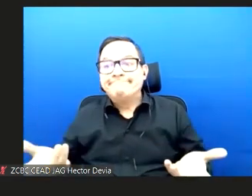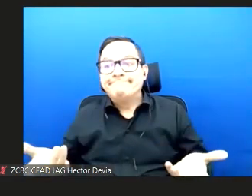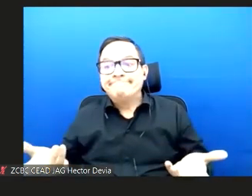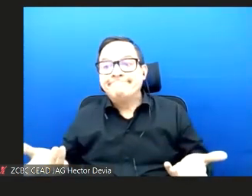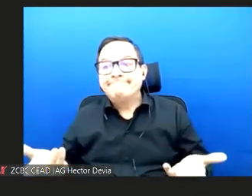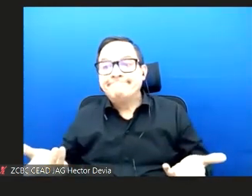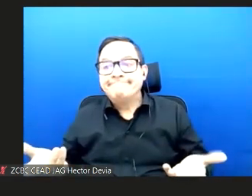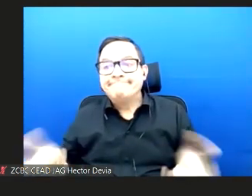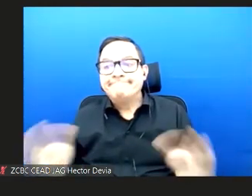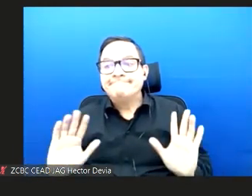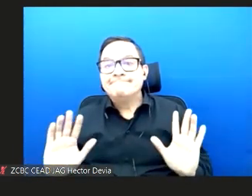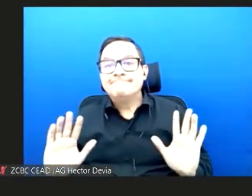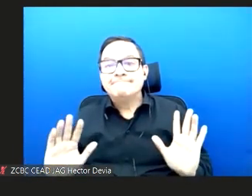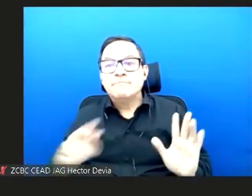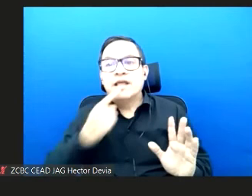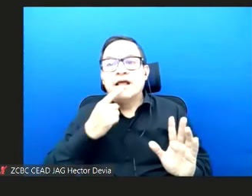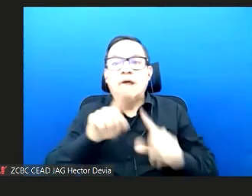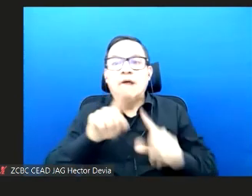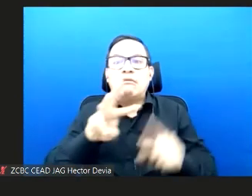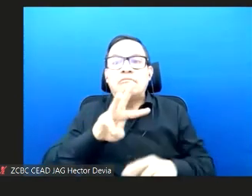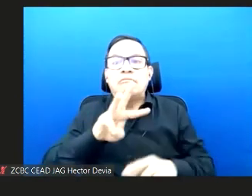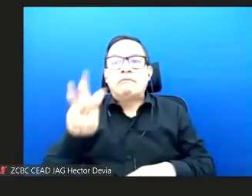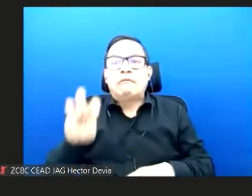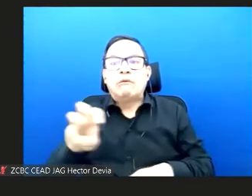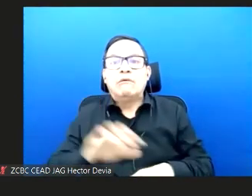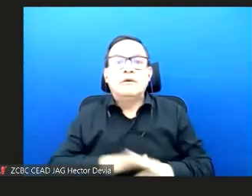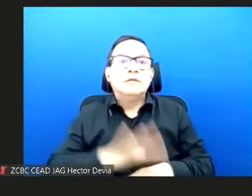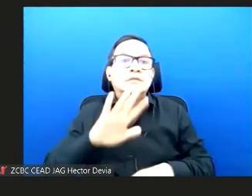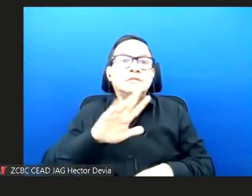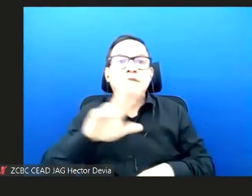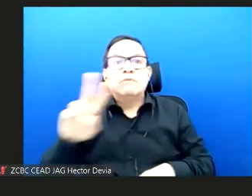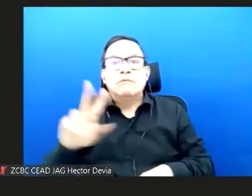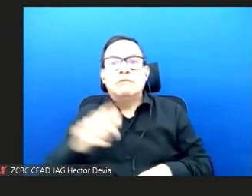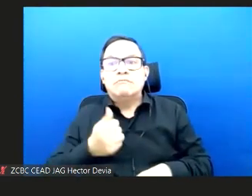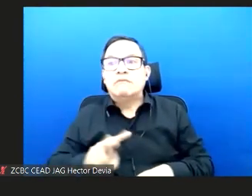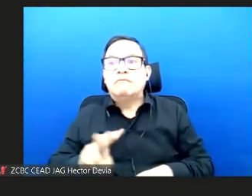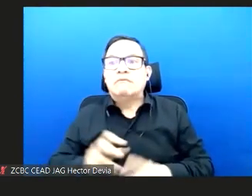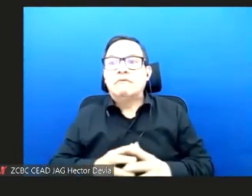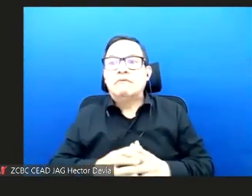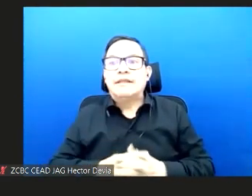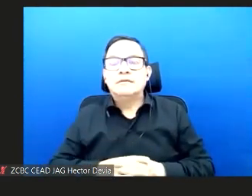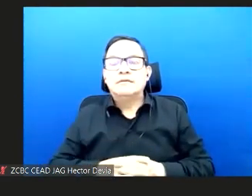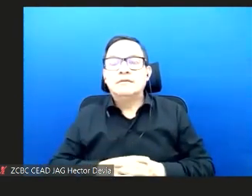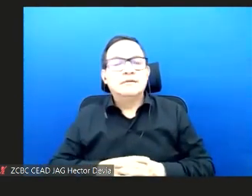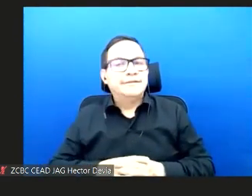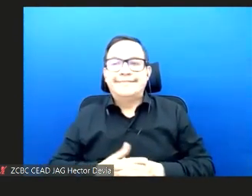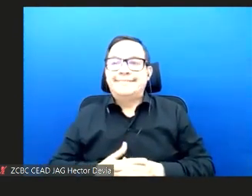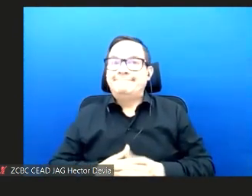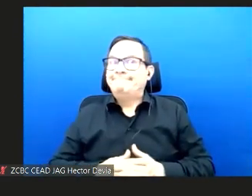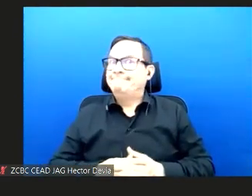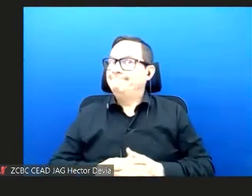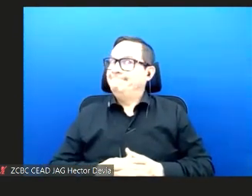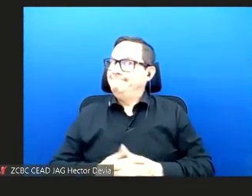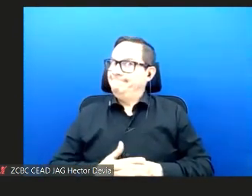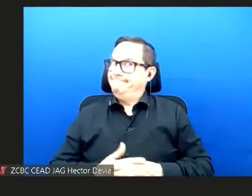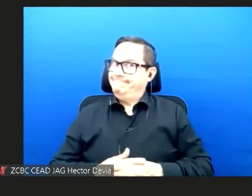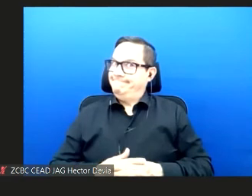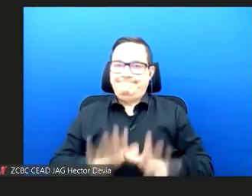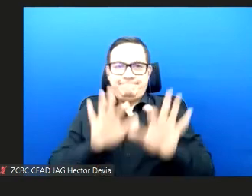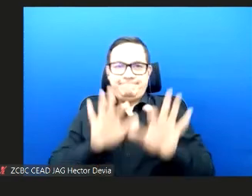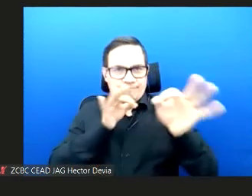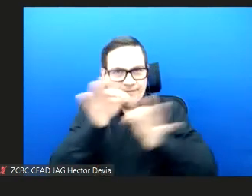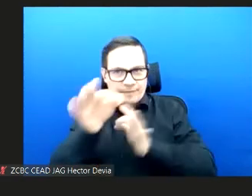Bueno, por aquí me dicen 38, 52, 17. Aquí están divididos. Ya les explico cómo